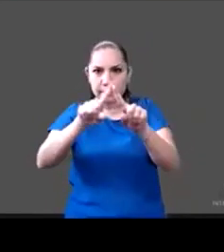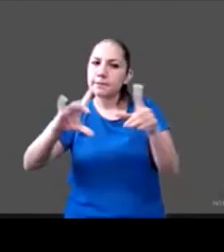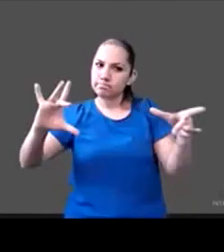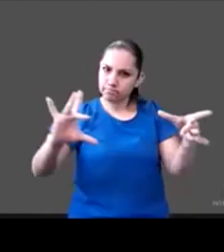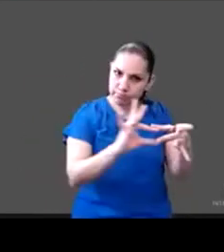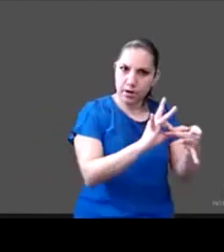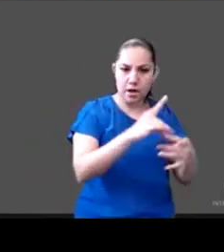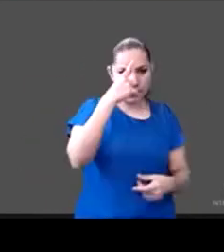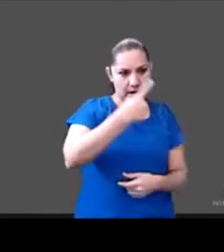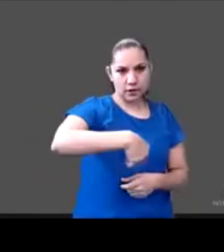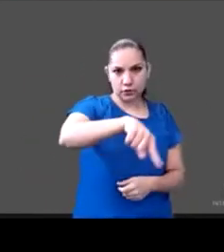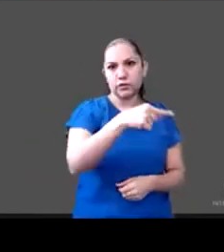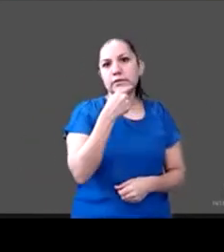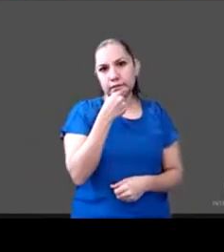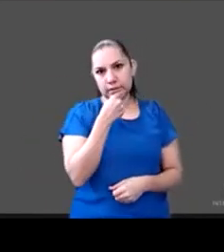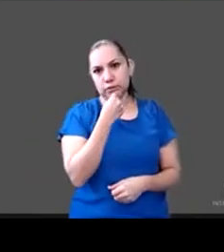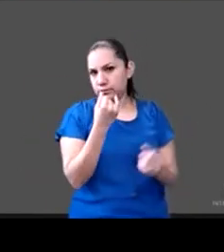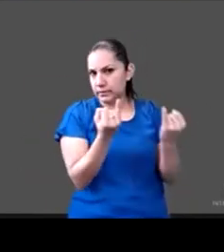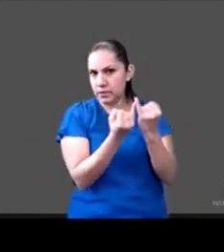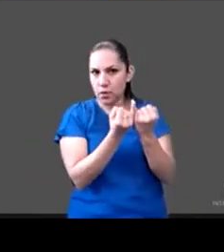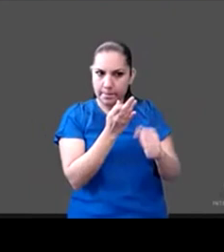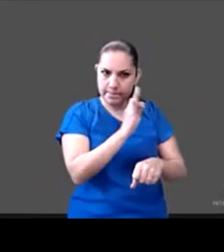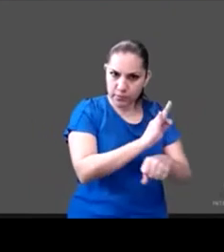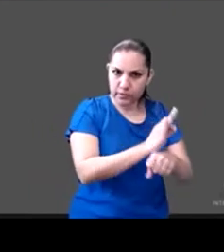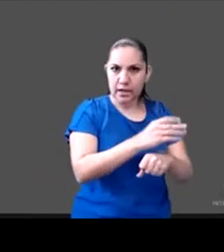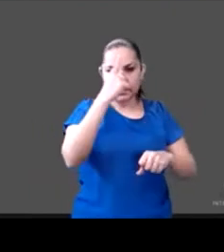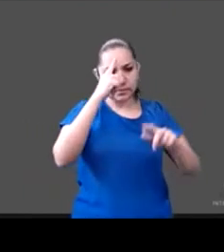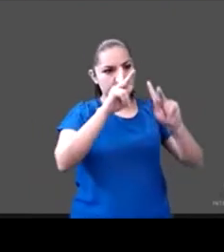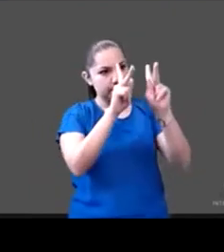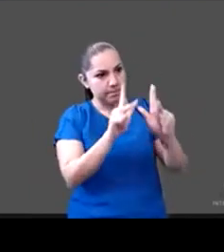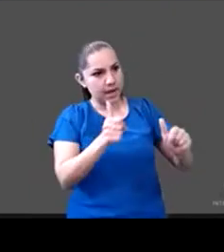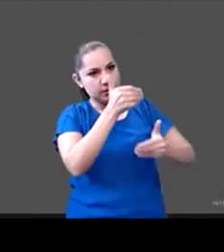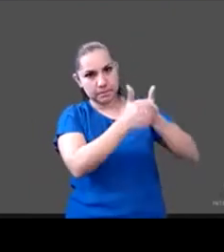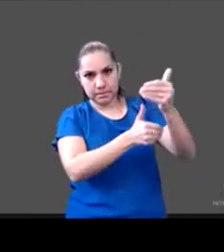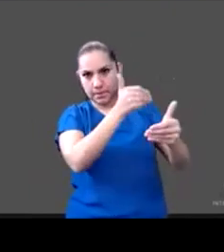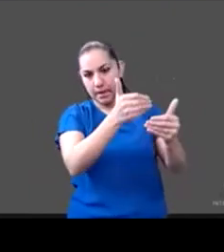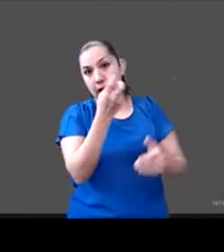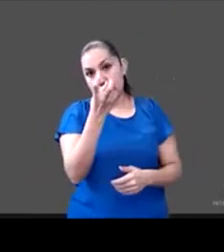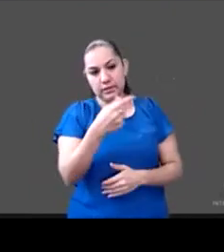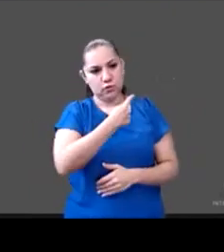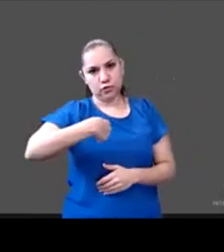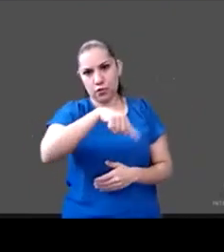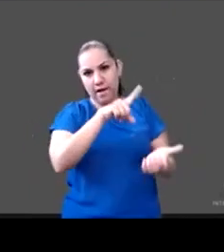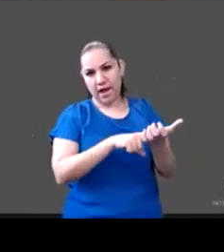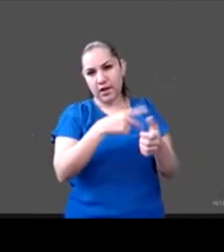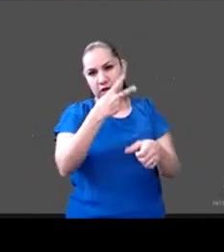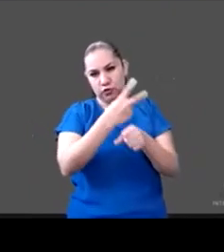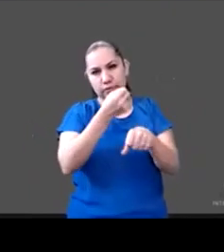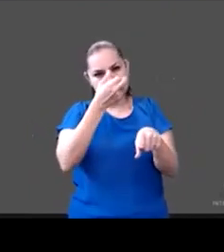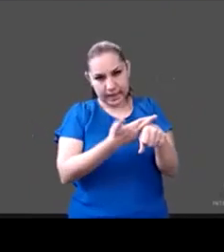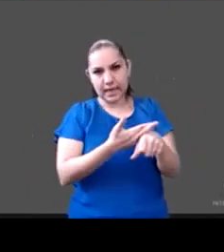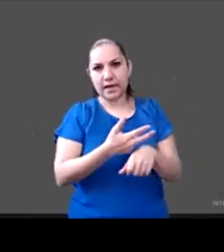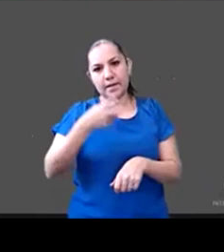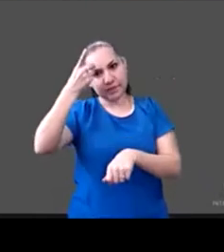la construcción de la cultura de paz que ahora es tan importante para nosotros en el trabajo que estamos llevando a cabo en la subsecretaría y en la dirección.